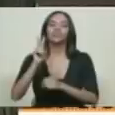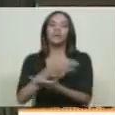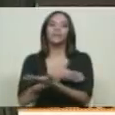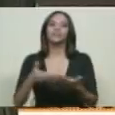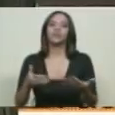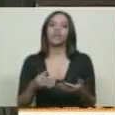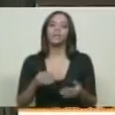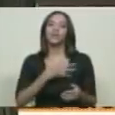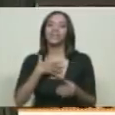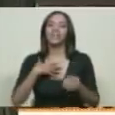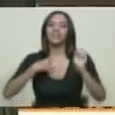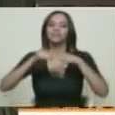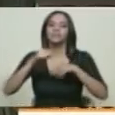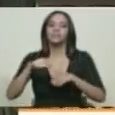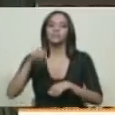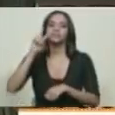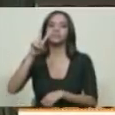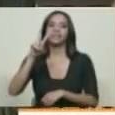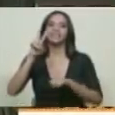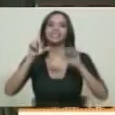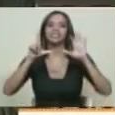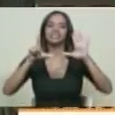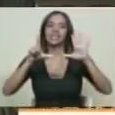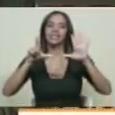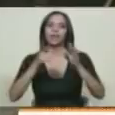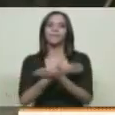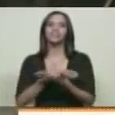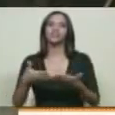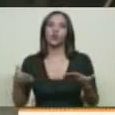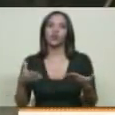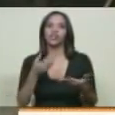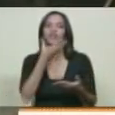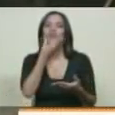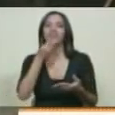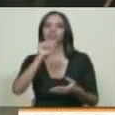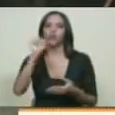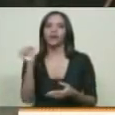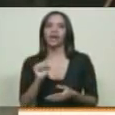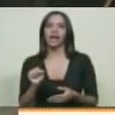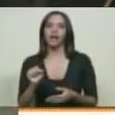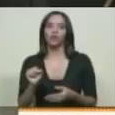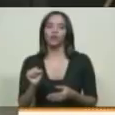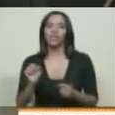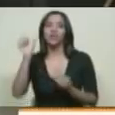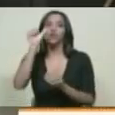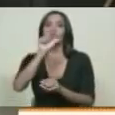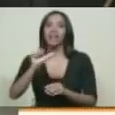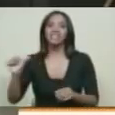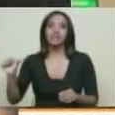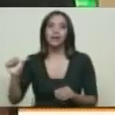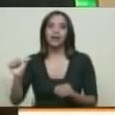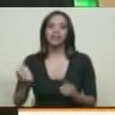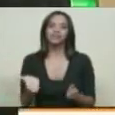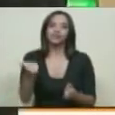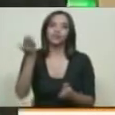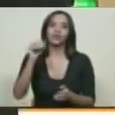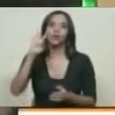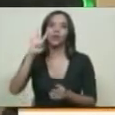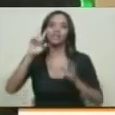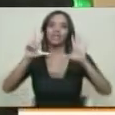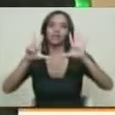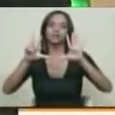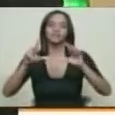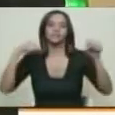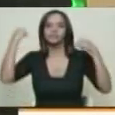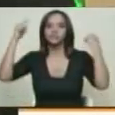millones de bolívares. Es decir, en 270 bolívares soberanos. En lo que les dejes. Y dentro de una semana en 48, porque esa especulación desmedida es una